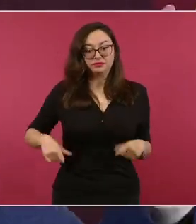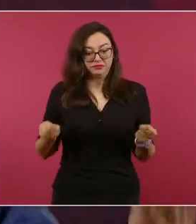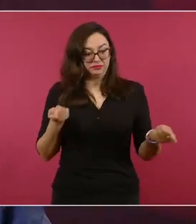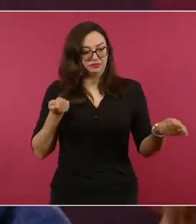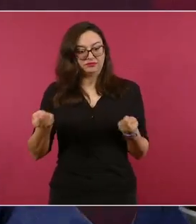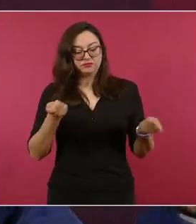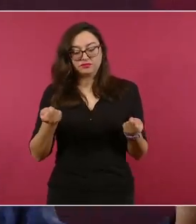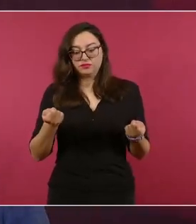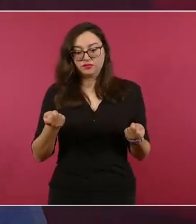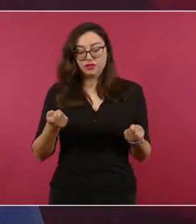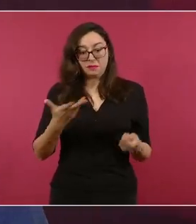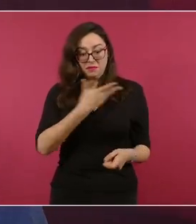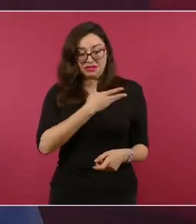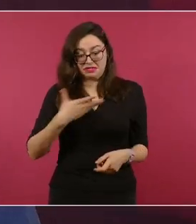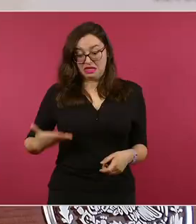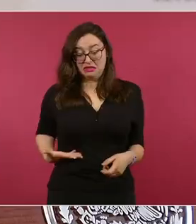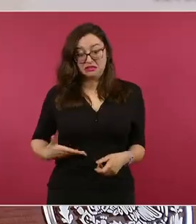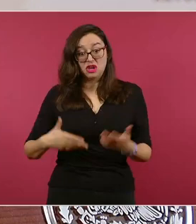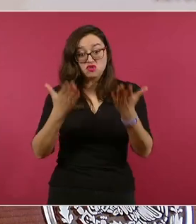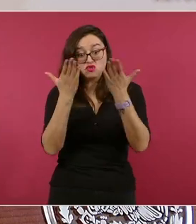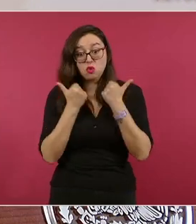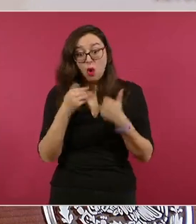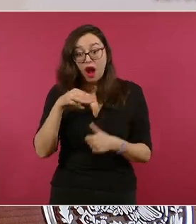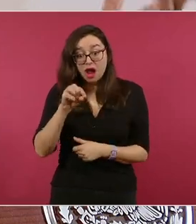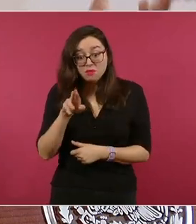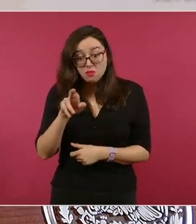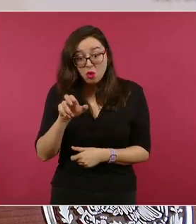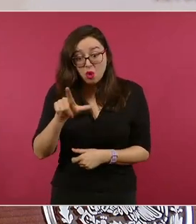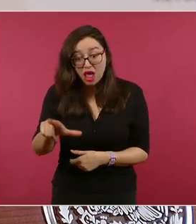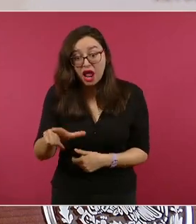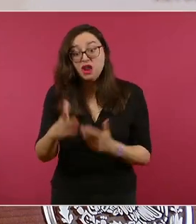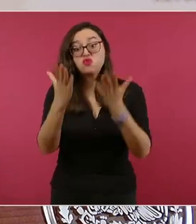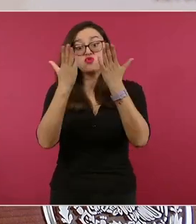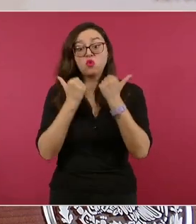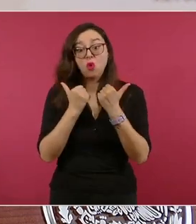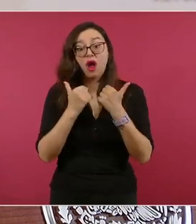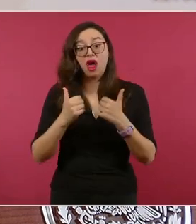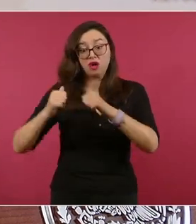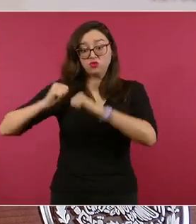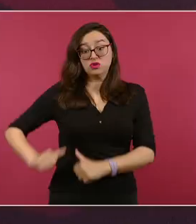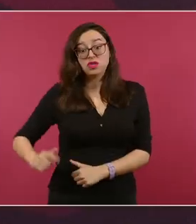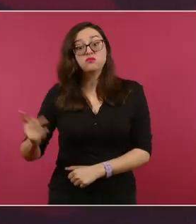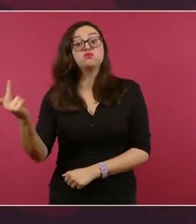presidente no tiene autoridad moral, no tiene autoridad política.